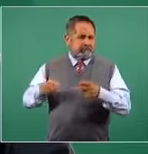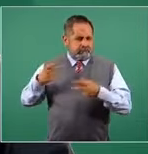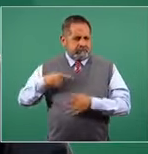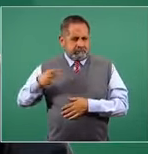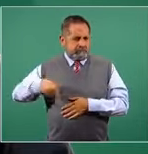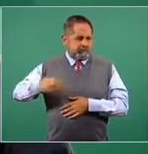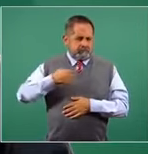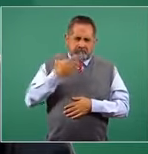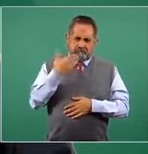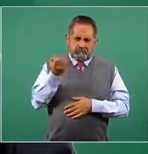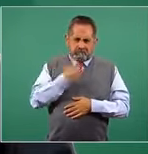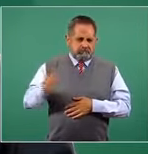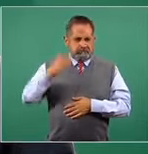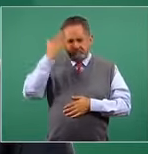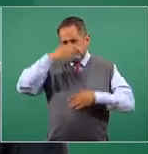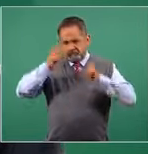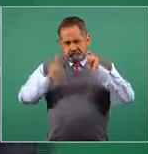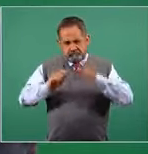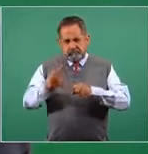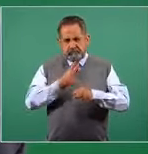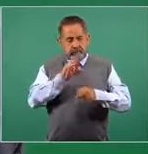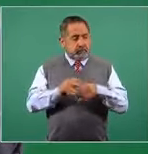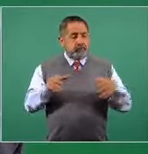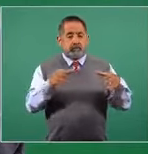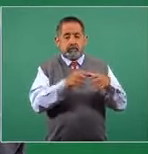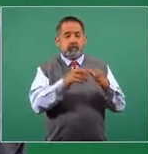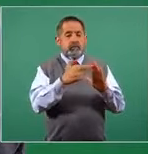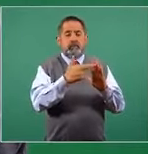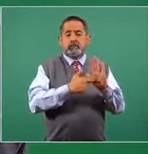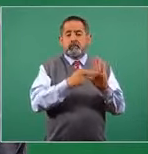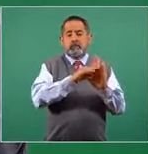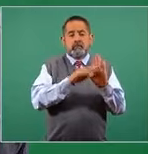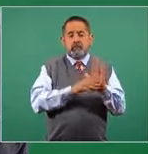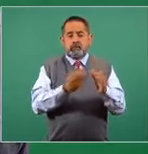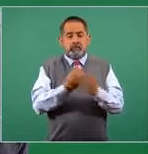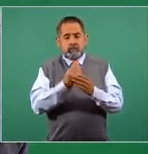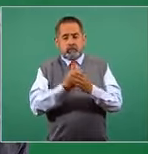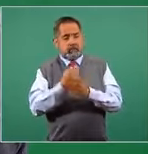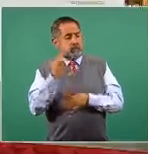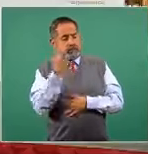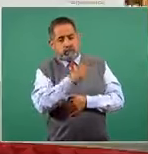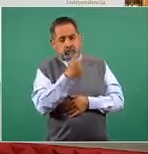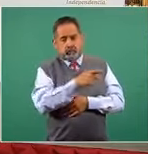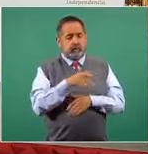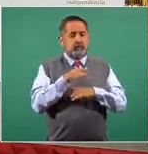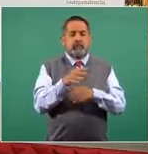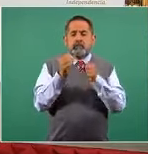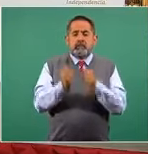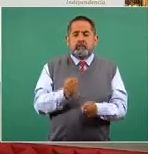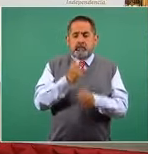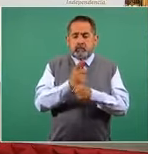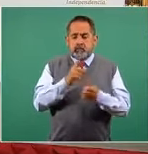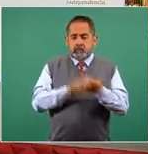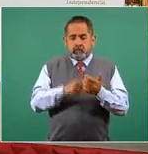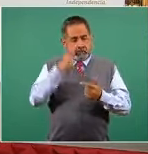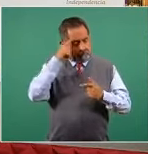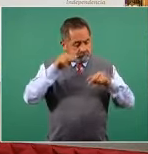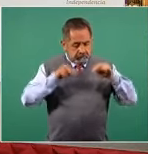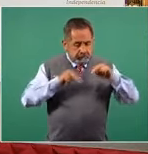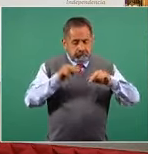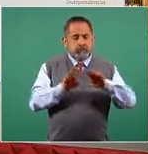bien preparada, con mucho conocimiento, y establecieron unos lineamientos técnicos de seguridad sanitaria para la